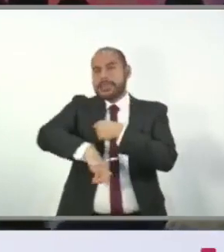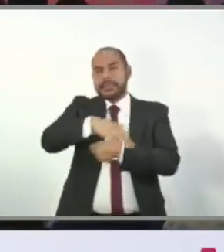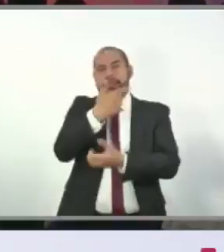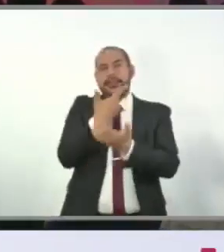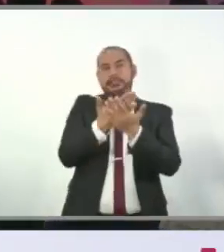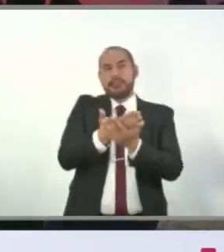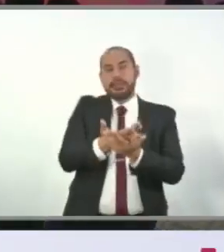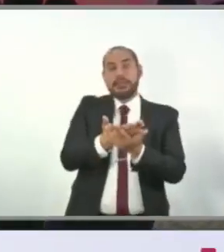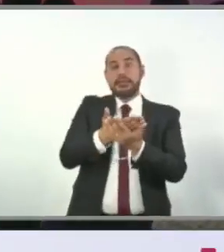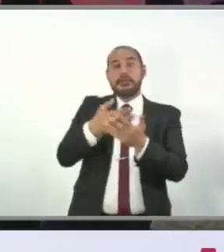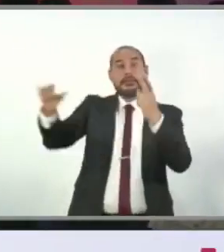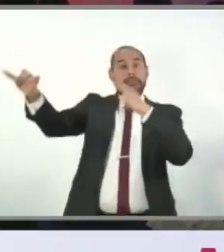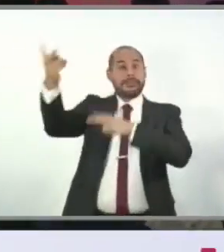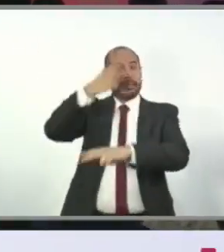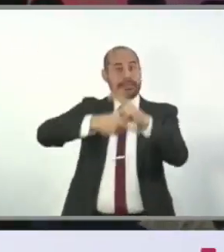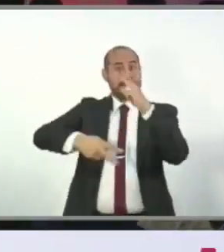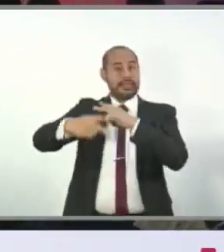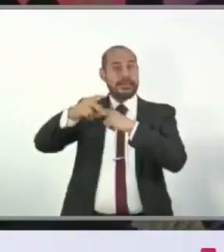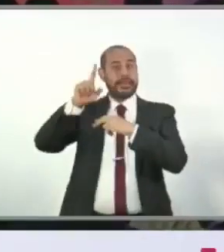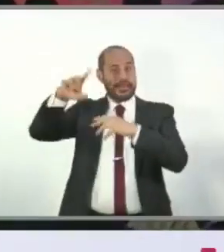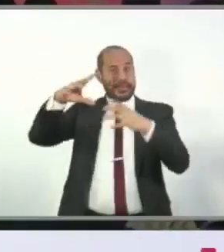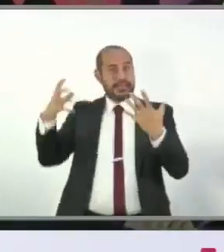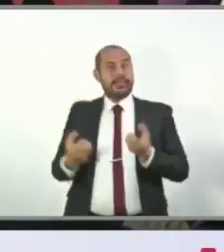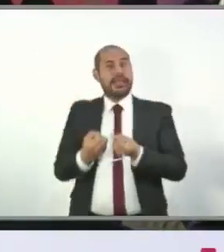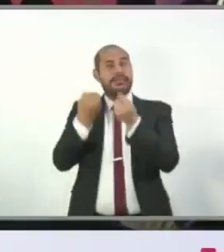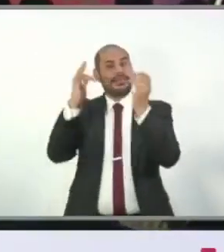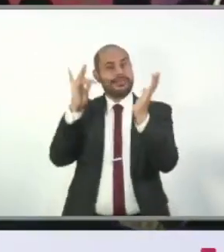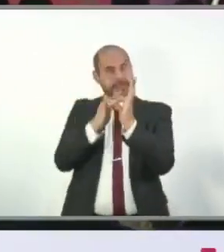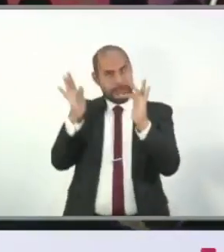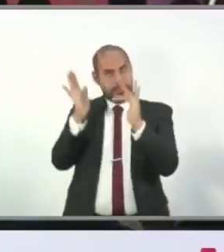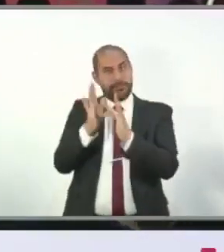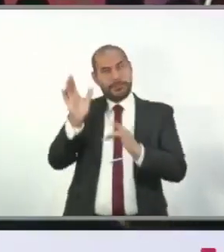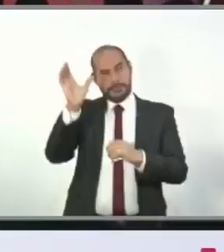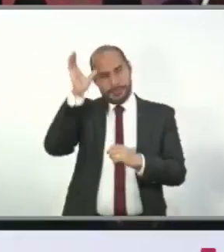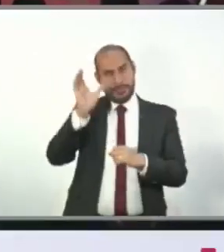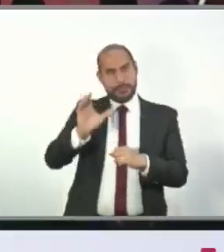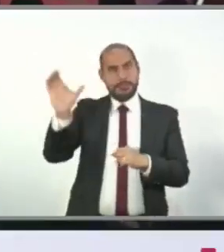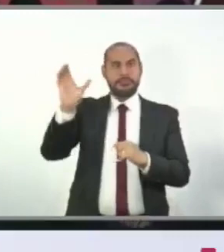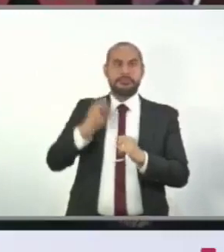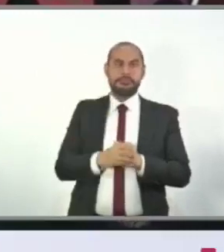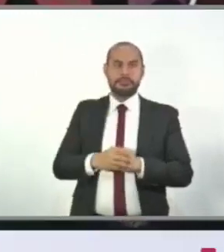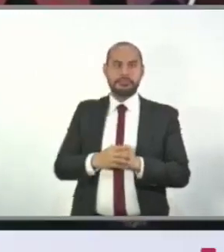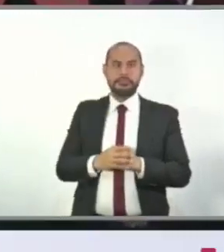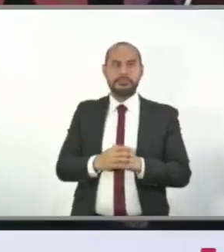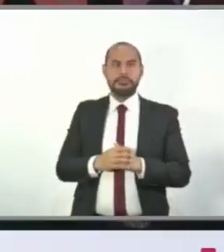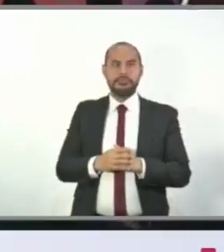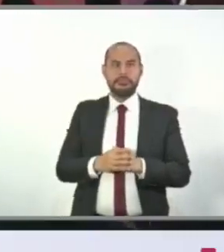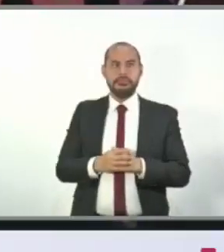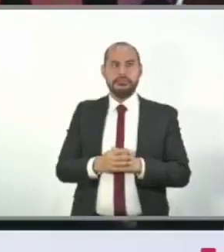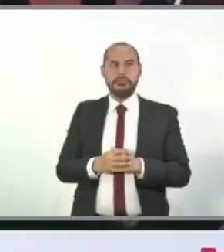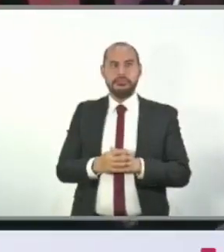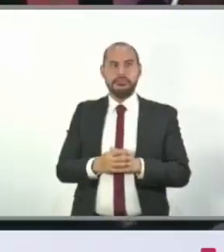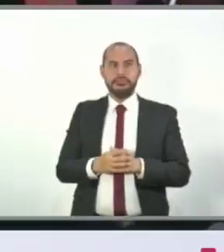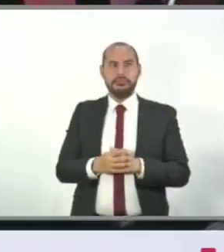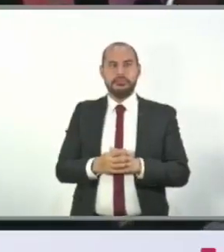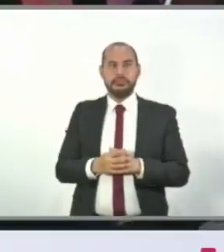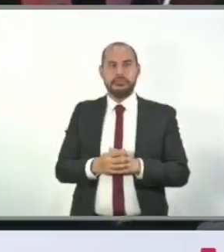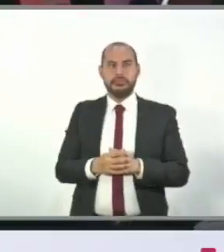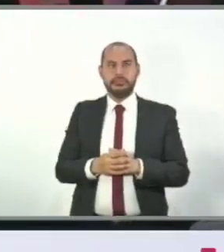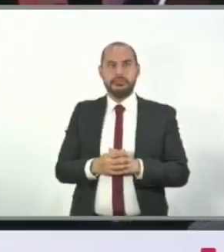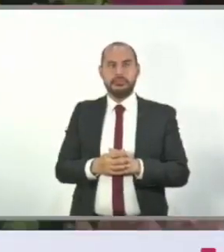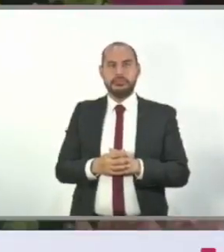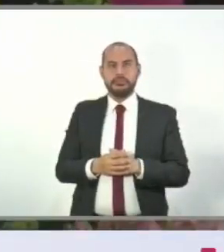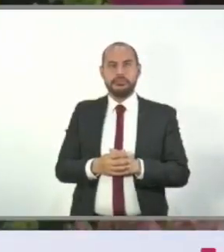la gloriosa venida de nuestro Salvador Jesucristo. Tuyo es el reino, tuyo el poder y la gloria por siempre,